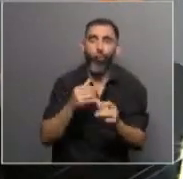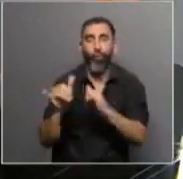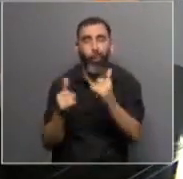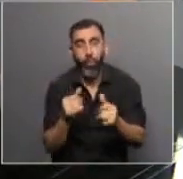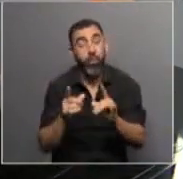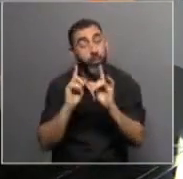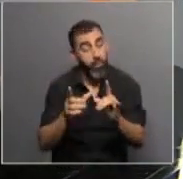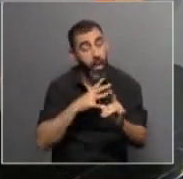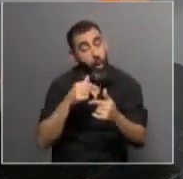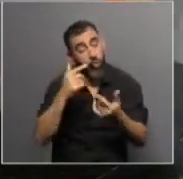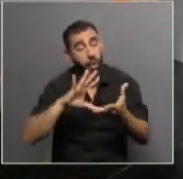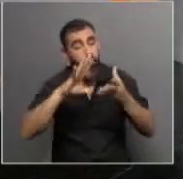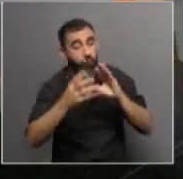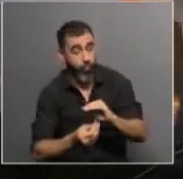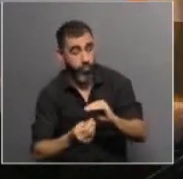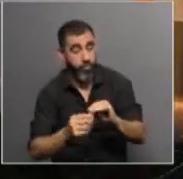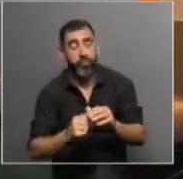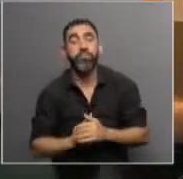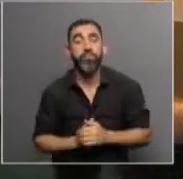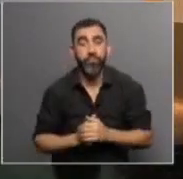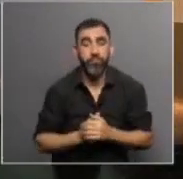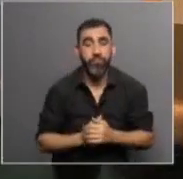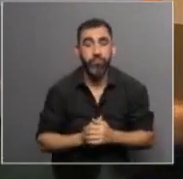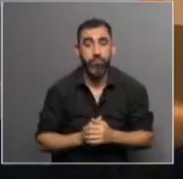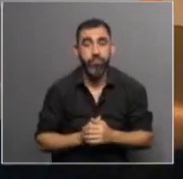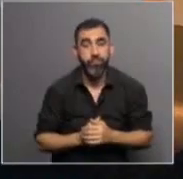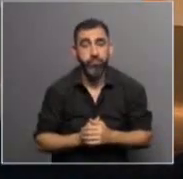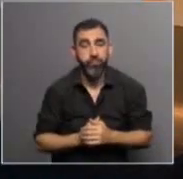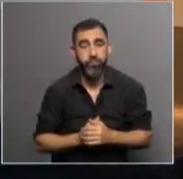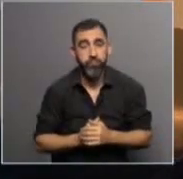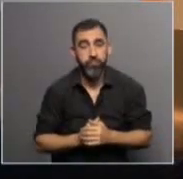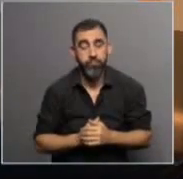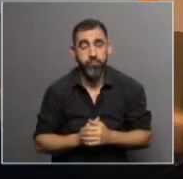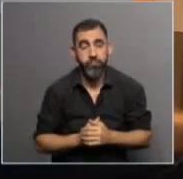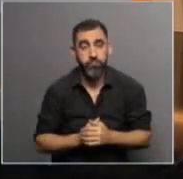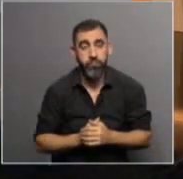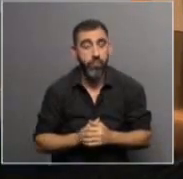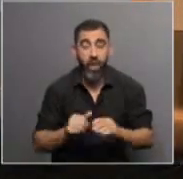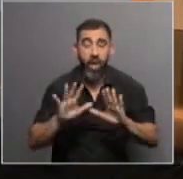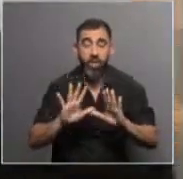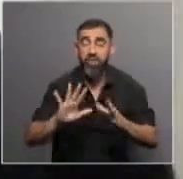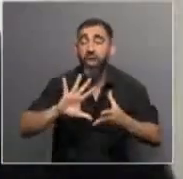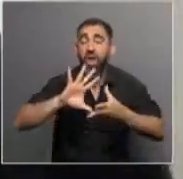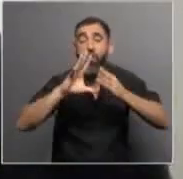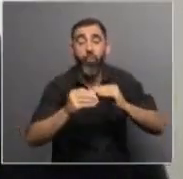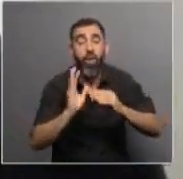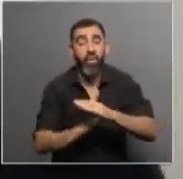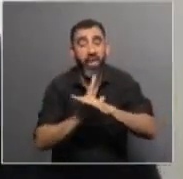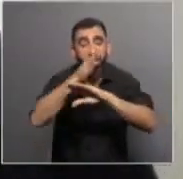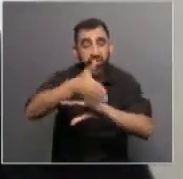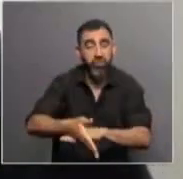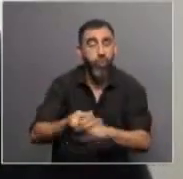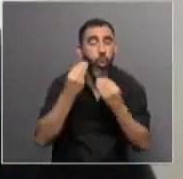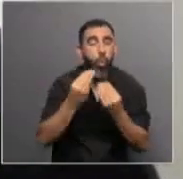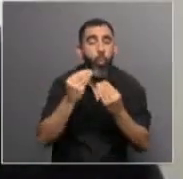cómo tiene también esta otra cara, ¿no? De la misma moneda. Es que en realidad es la vía de acceso. Una de las cosas que te muestra la película es cómo